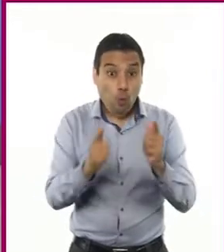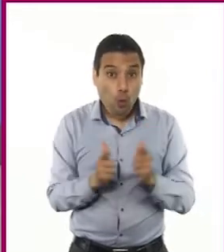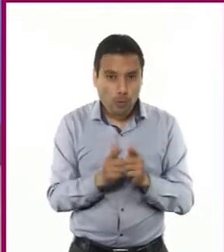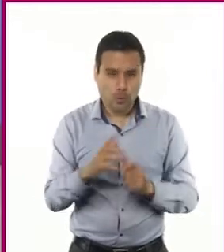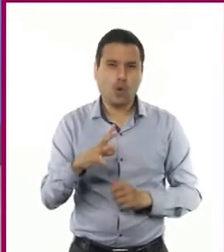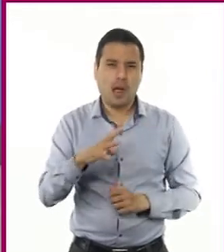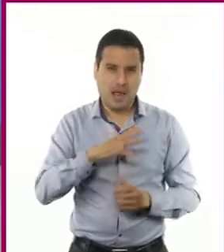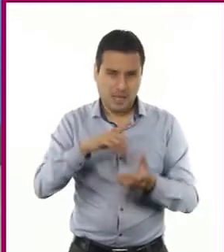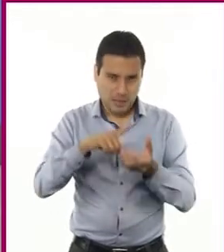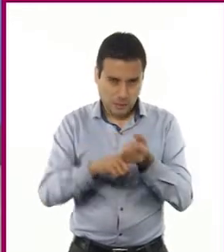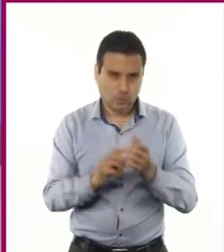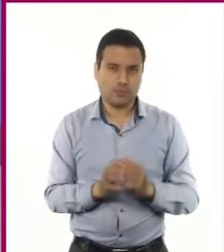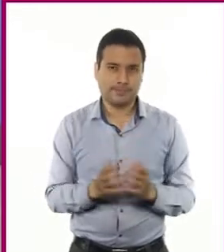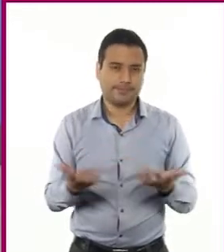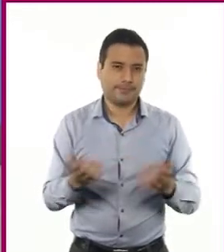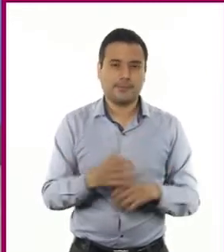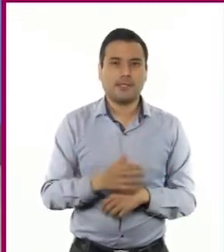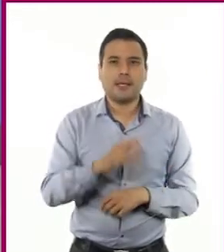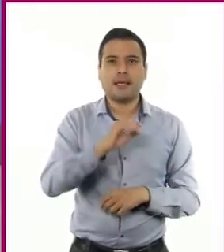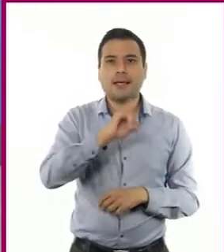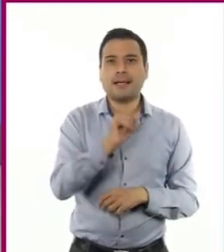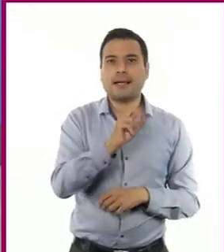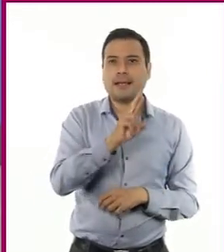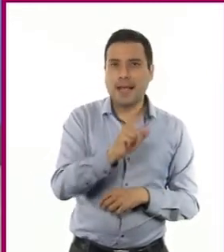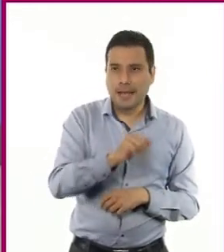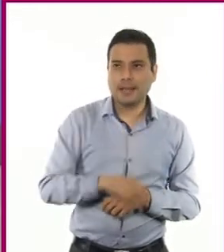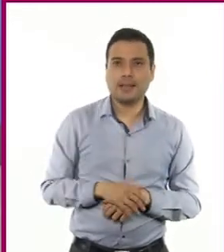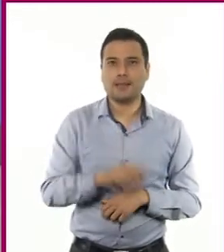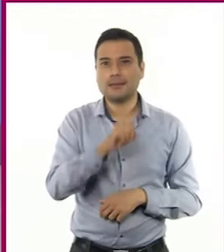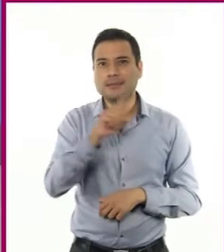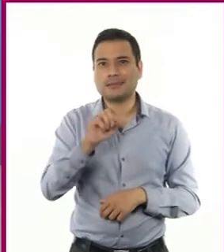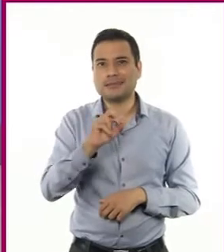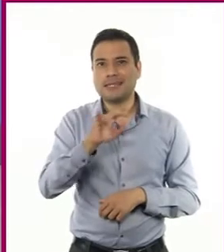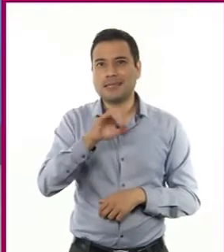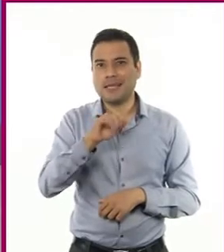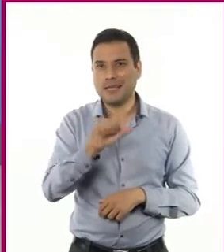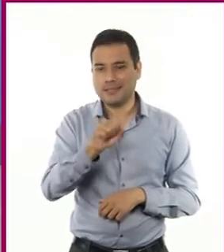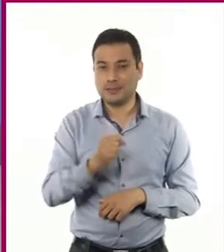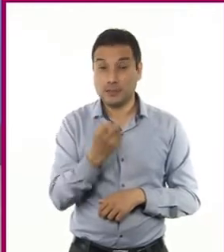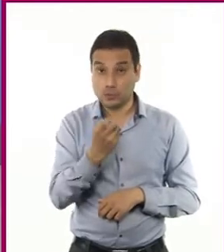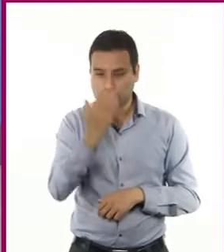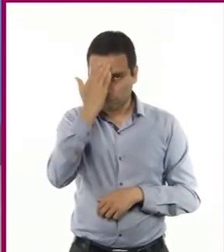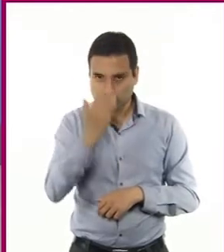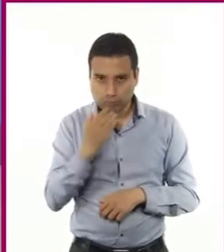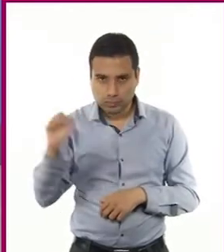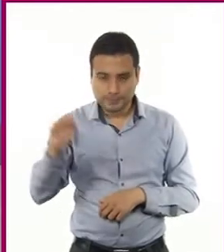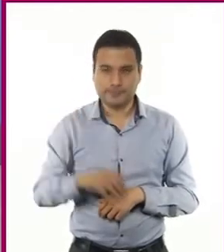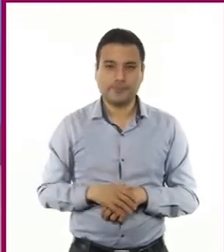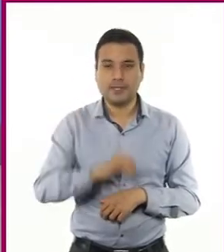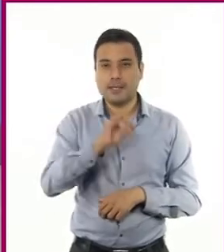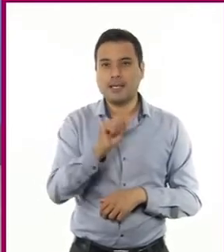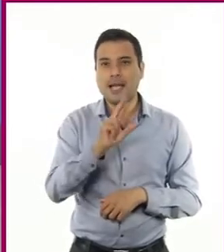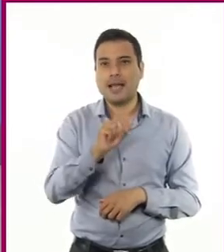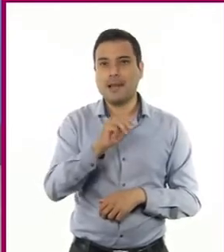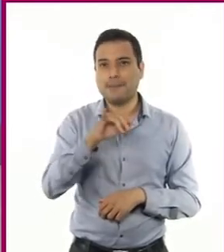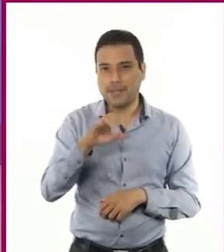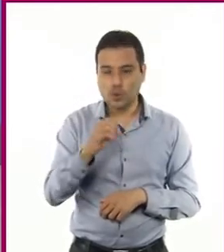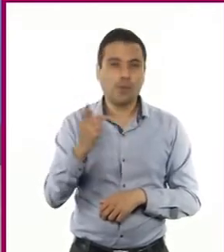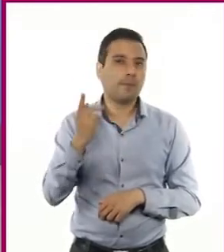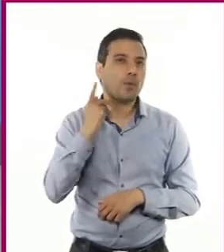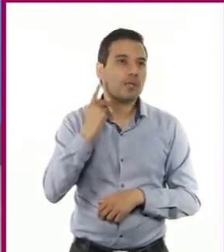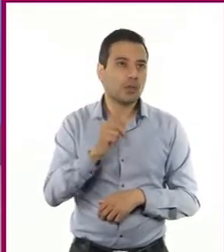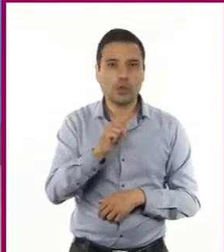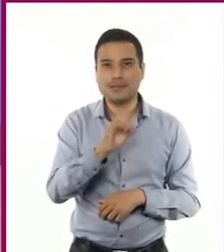luchadores sociales como Heriberto Jara y Adelina Cendejas, líderes populares como Rubén Jaramillo, políticos como Ignacio